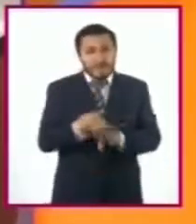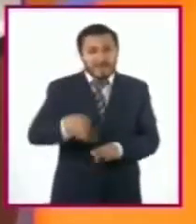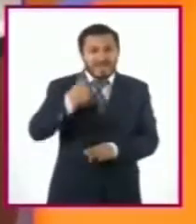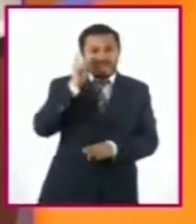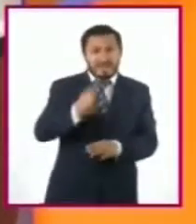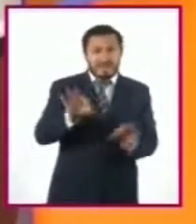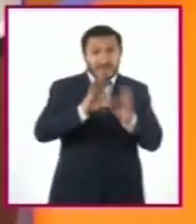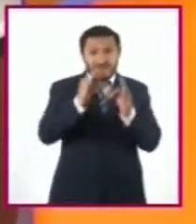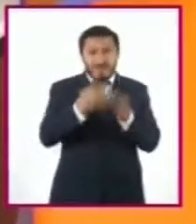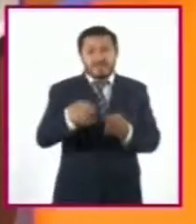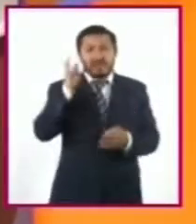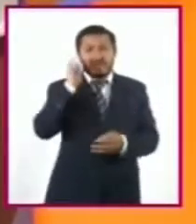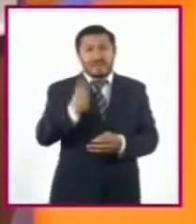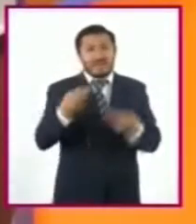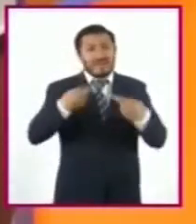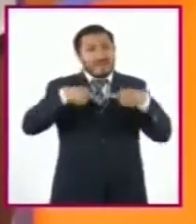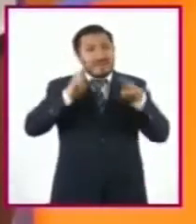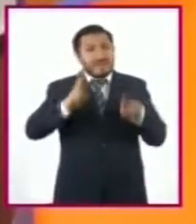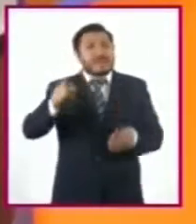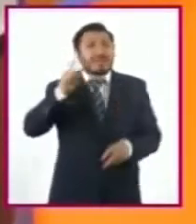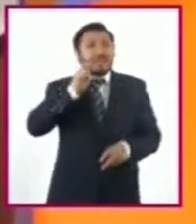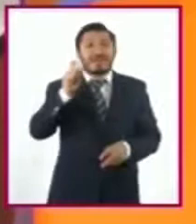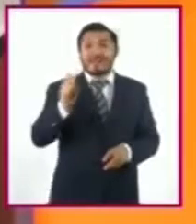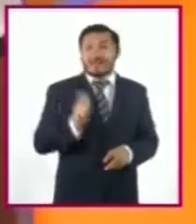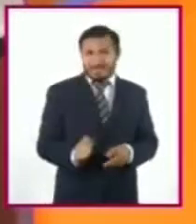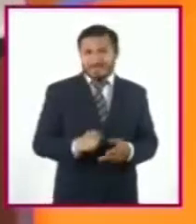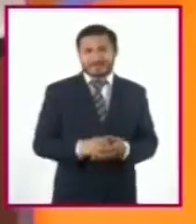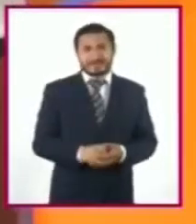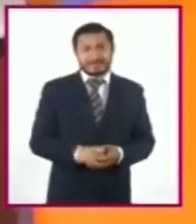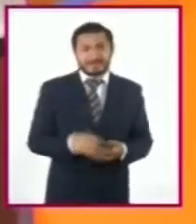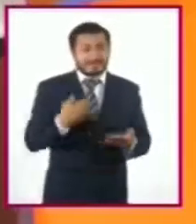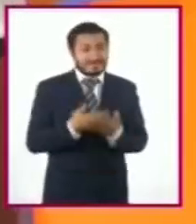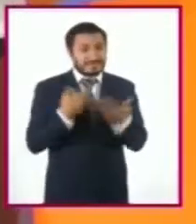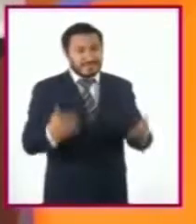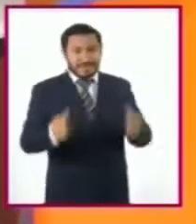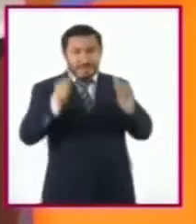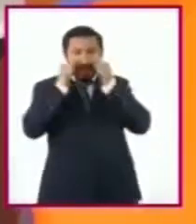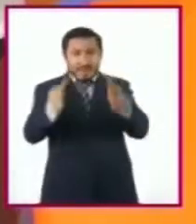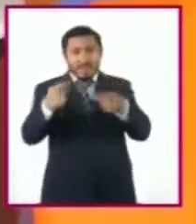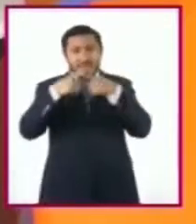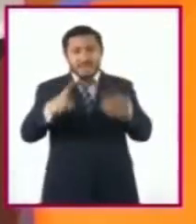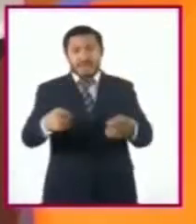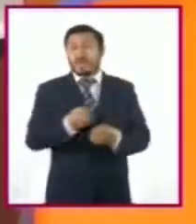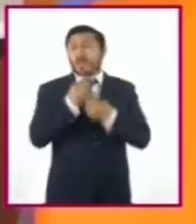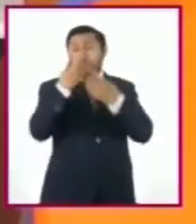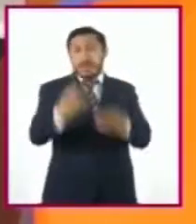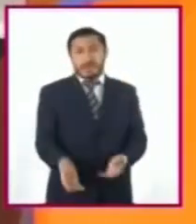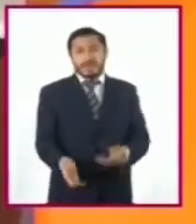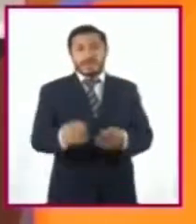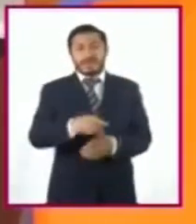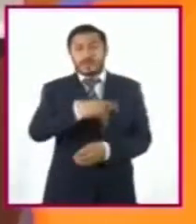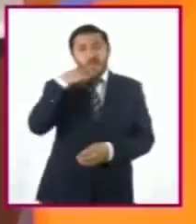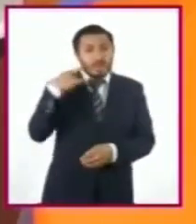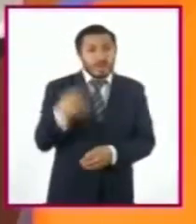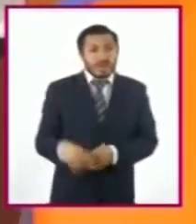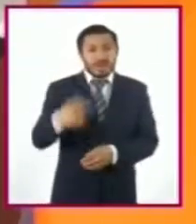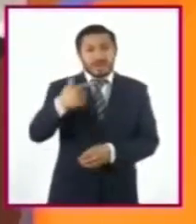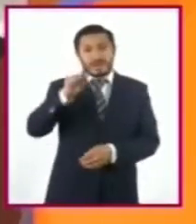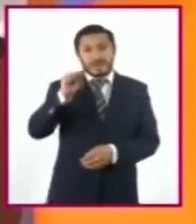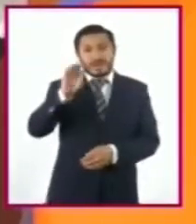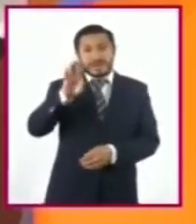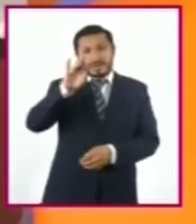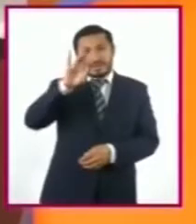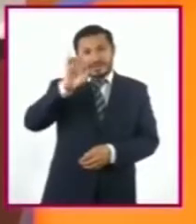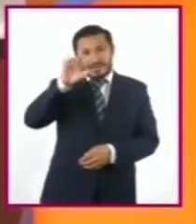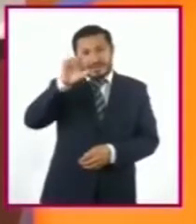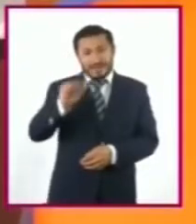representa el valor de la amistad. Ahora, escuchemos otro poema de la autora chilena Gabriela Mistral, que lleva por